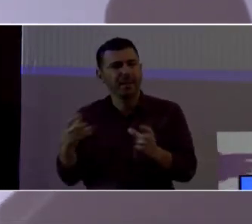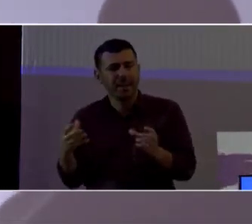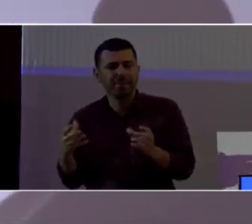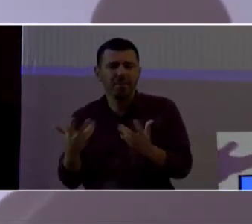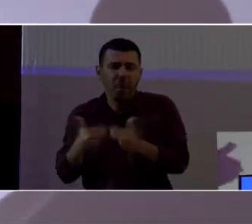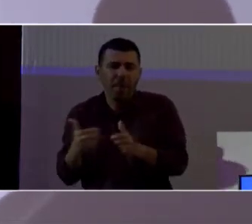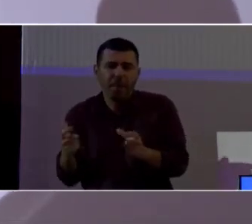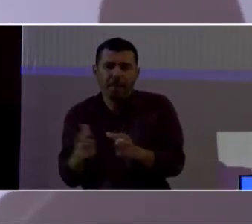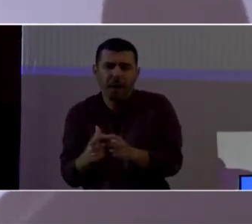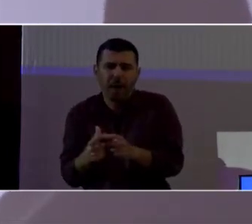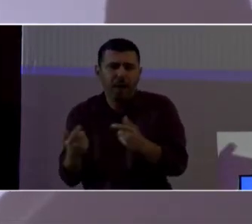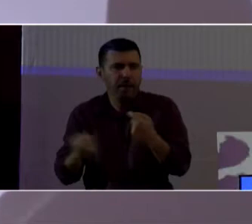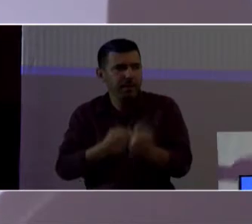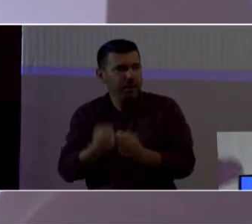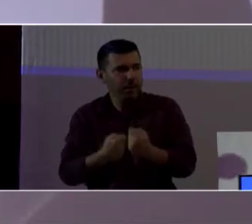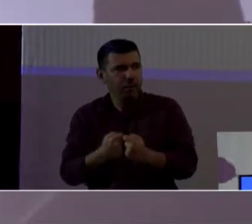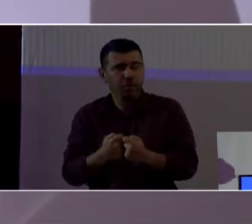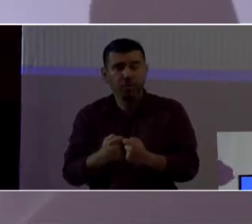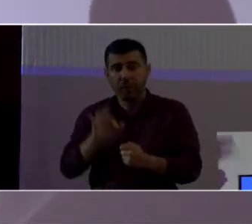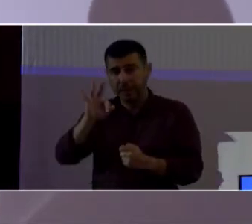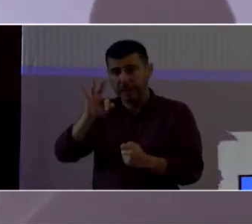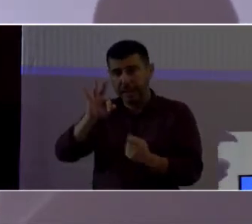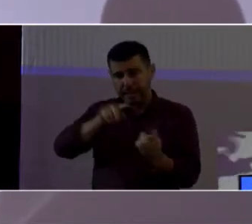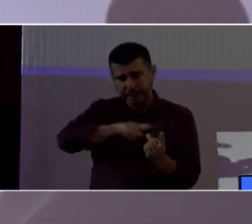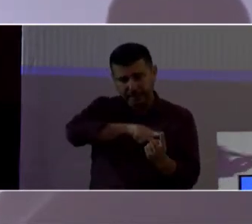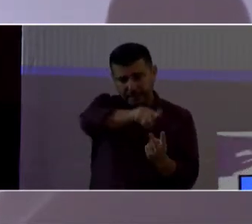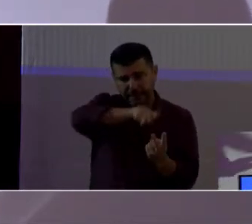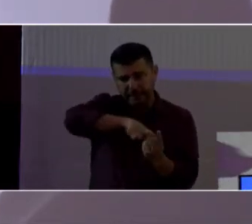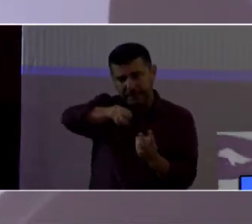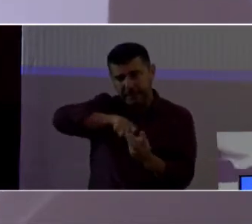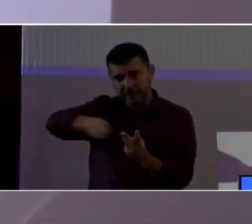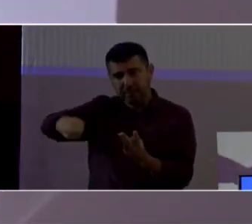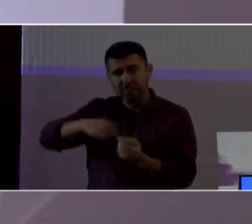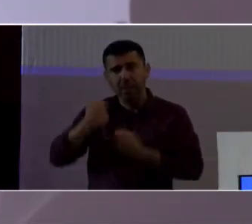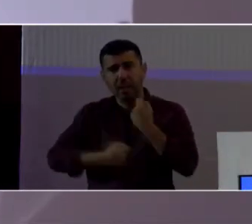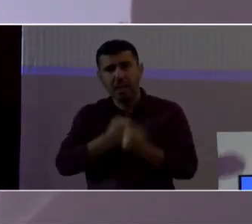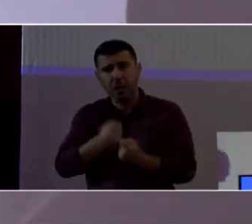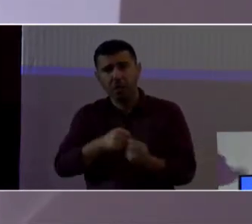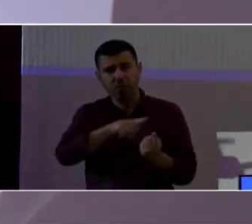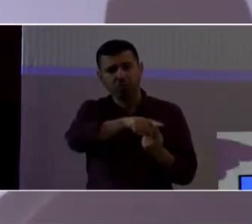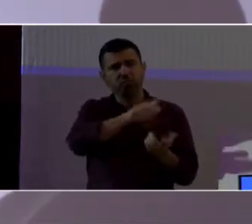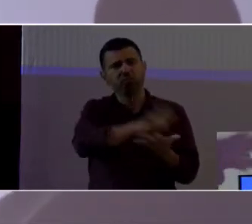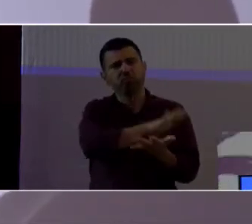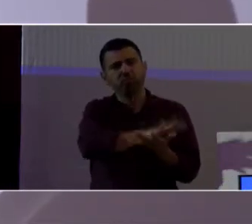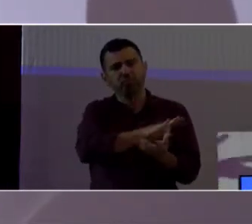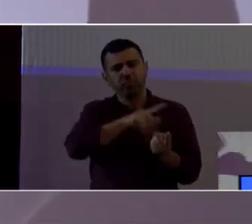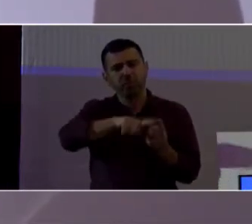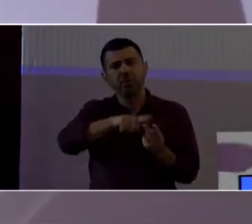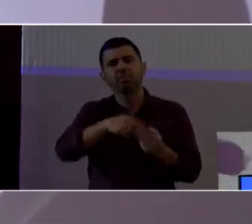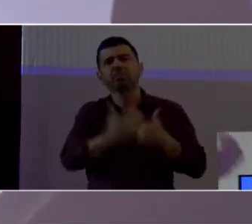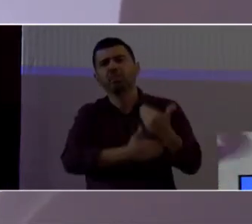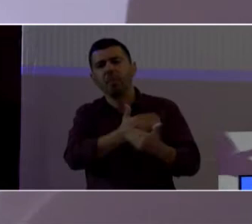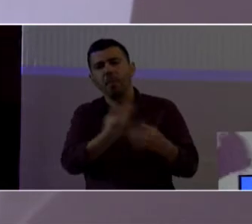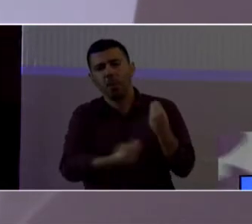desarrollamos 3 líneas de negocios. Tenemos una línea de impresión, tenemos una línea de producción de eventos y tenemos una línea